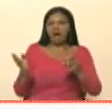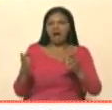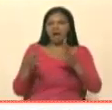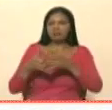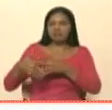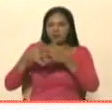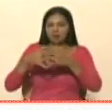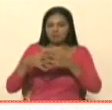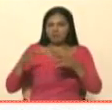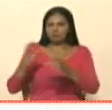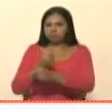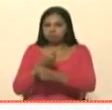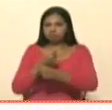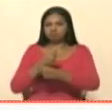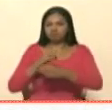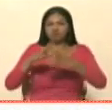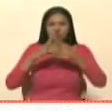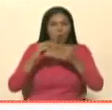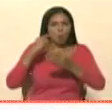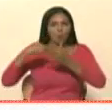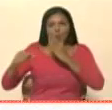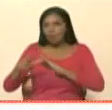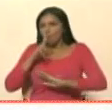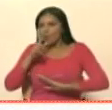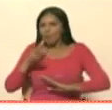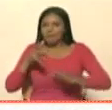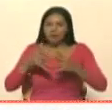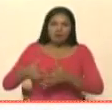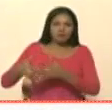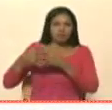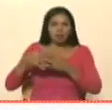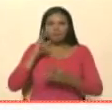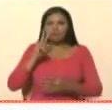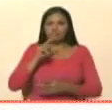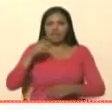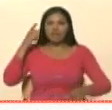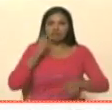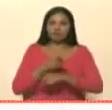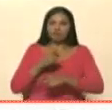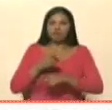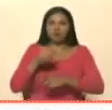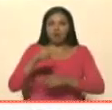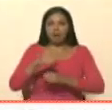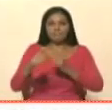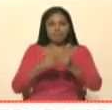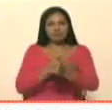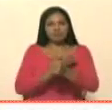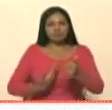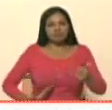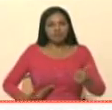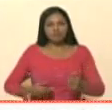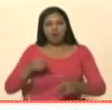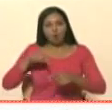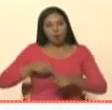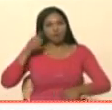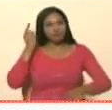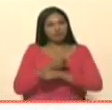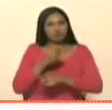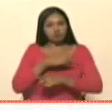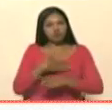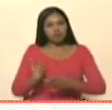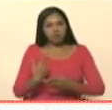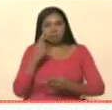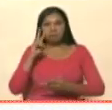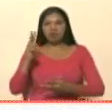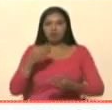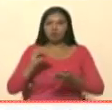y todas las barbaridades del imperio. Fíjense ustedes la denuncia que puso hoy la vicepresidenta ejecutiva. Yo quiero